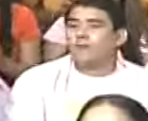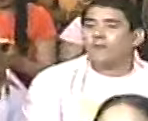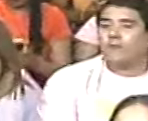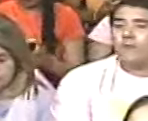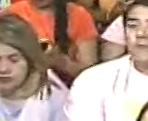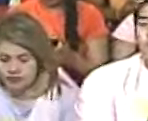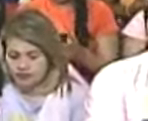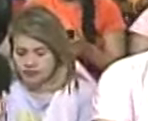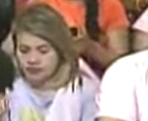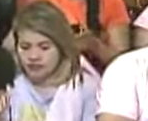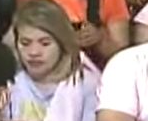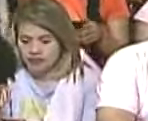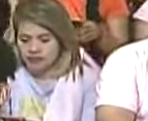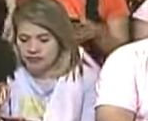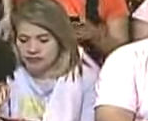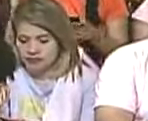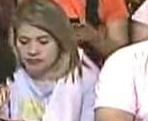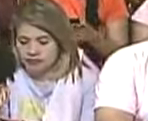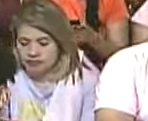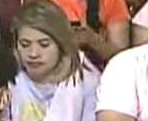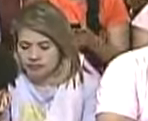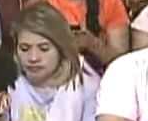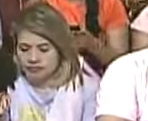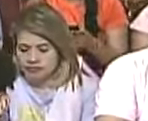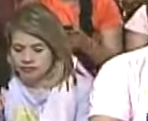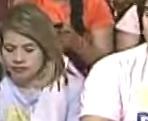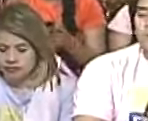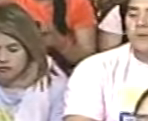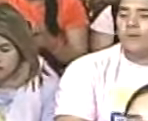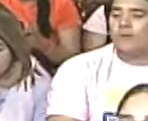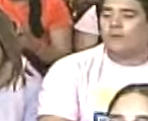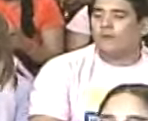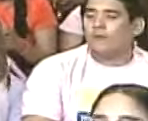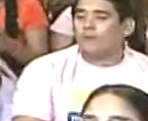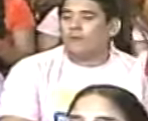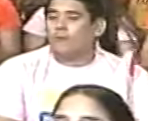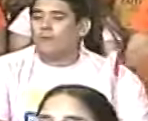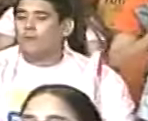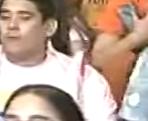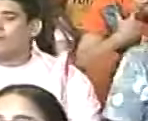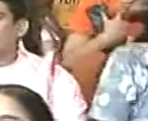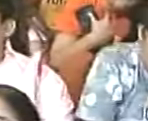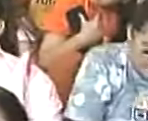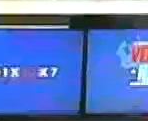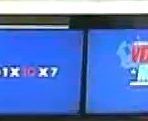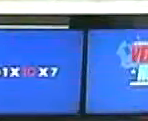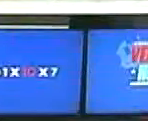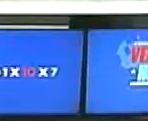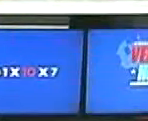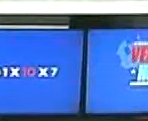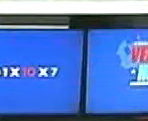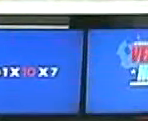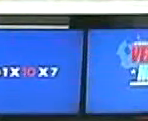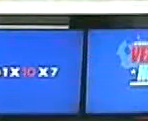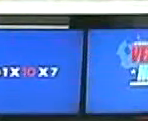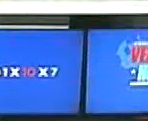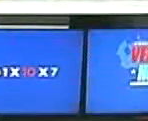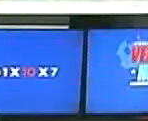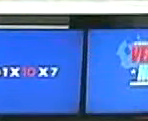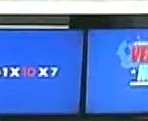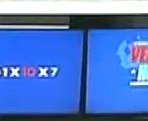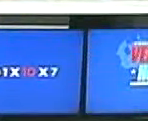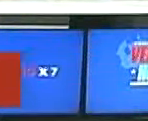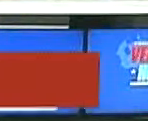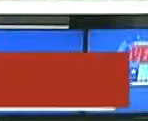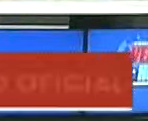Aquí está el pueblo, pues. Saludos a todas y a todos, saludos a toda Venezuela, a todo el pueblo venezolano.